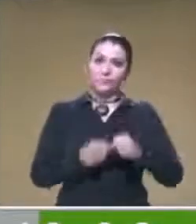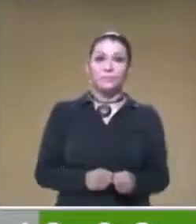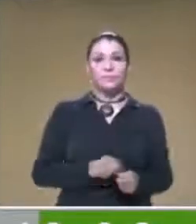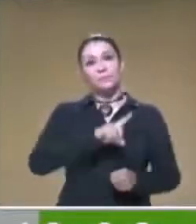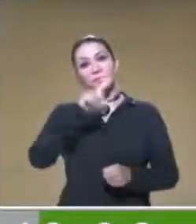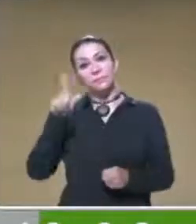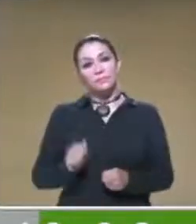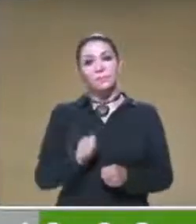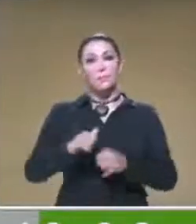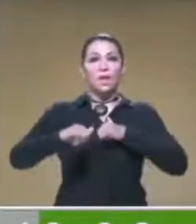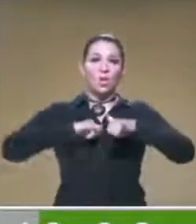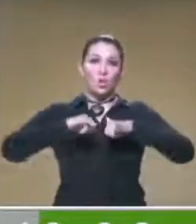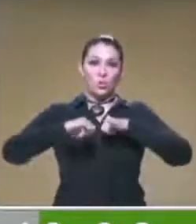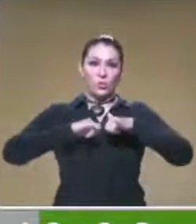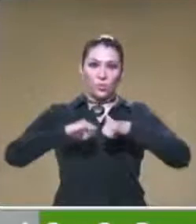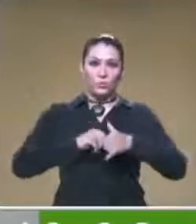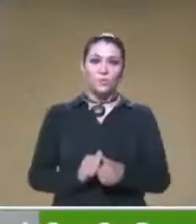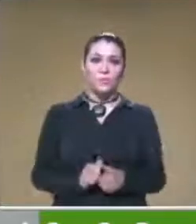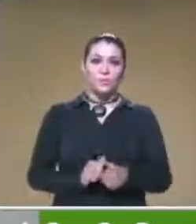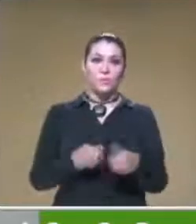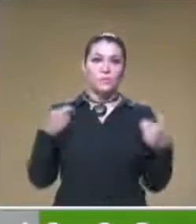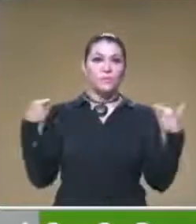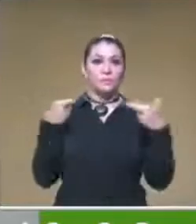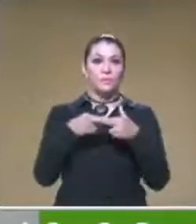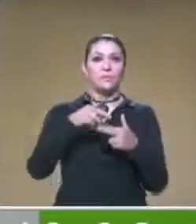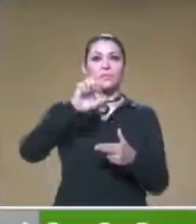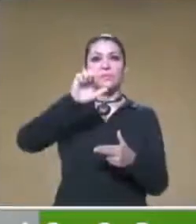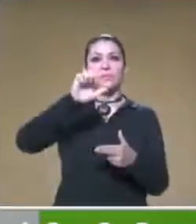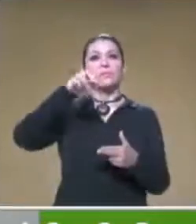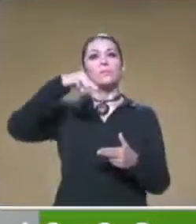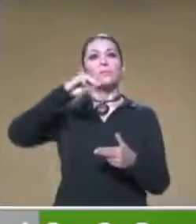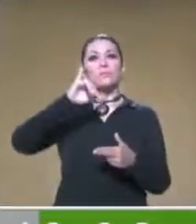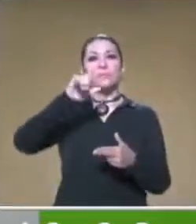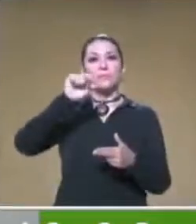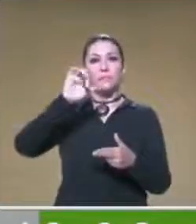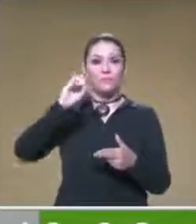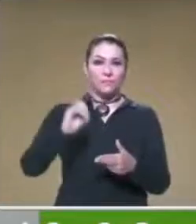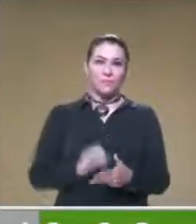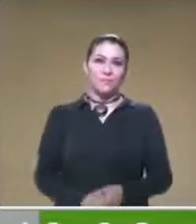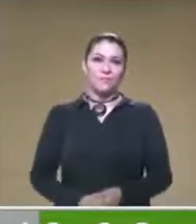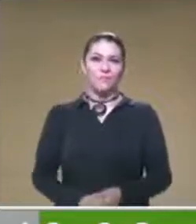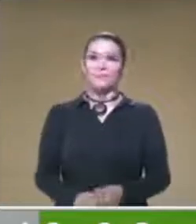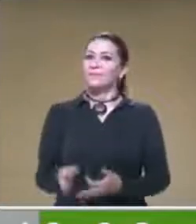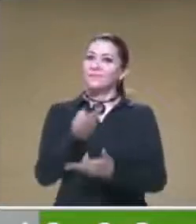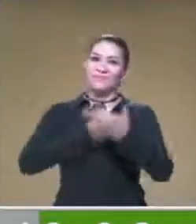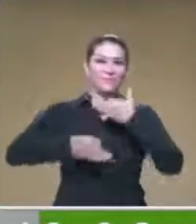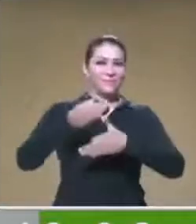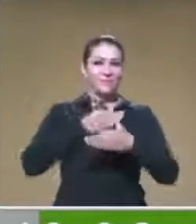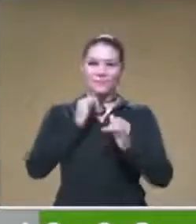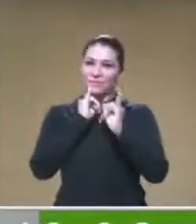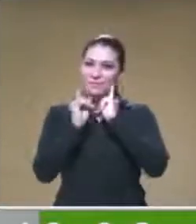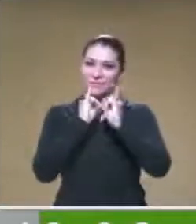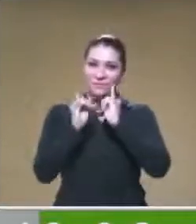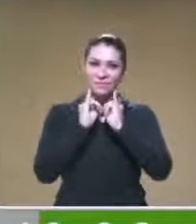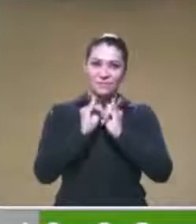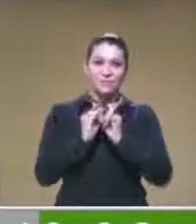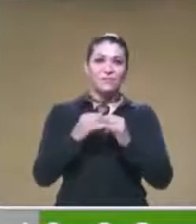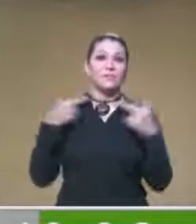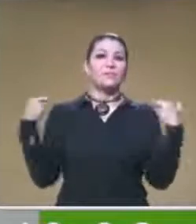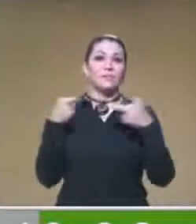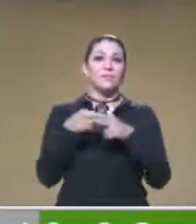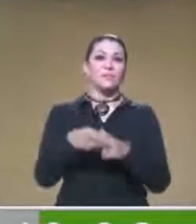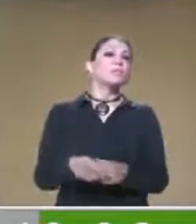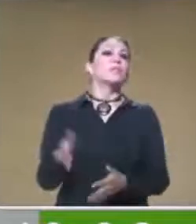viene geografía con el profesor Emilio Chapa. Y obviamente todo esto será interpretado por la